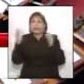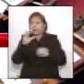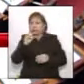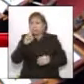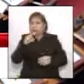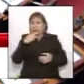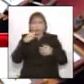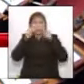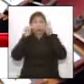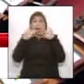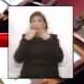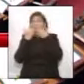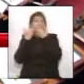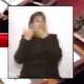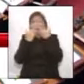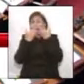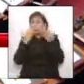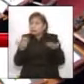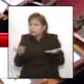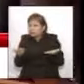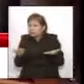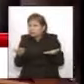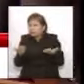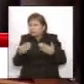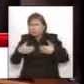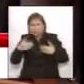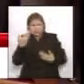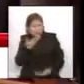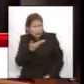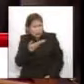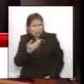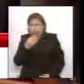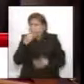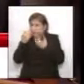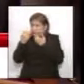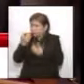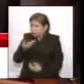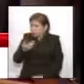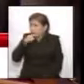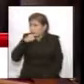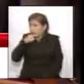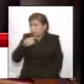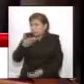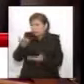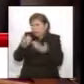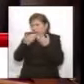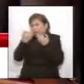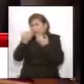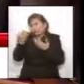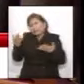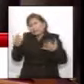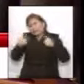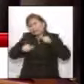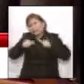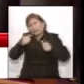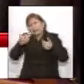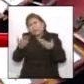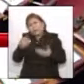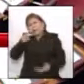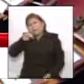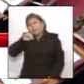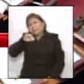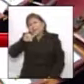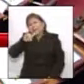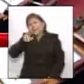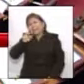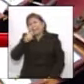el mundo se pone nervioso. O sea, ¿y no se ponen nerviosos por Miriam? Se pondrán nerviosos los que tengan que ponerse nerviosos por Miriam. Estoy